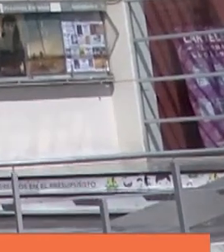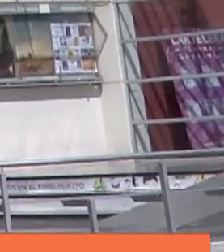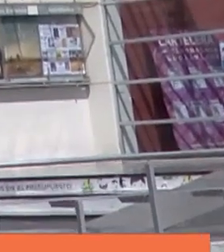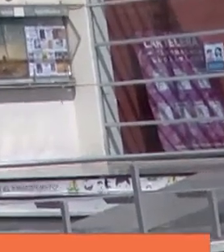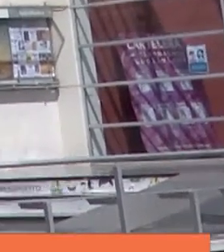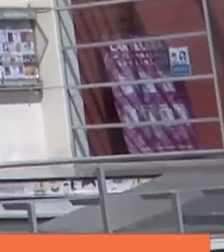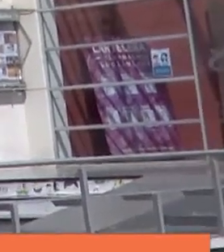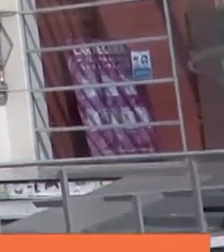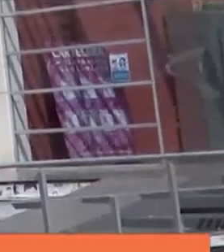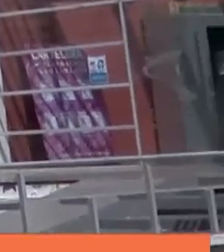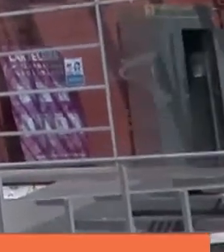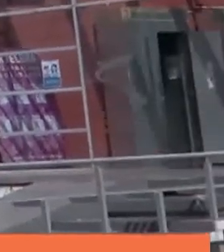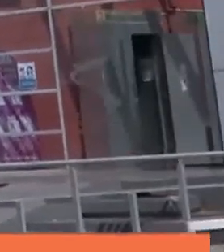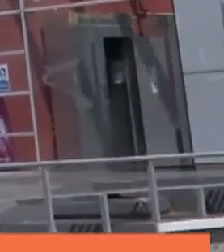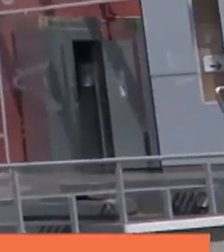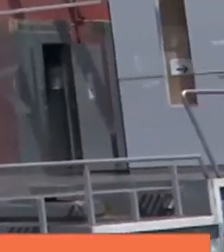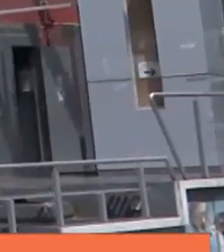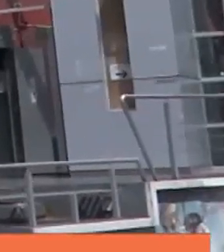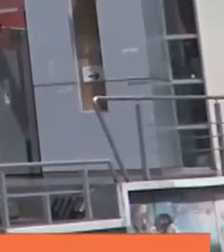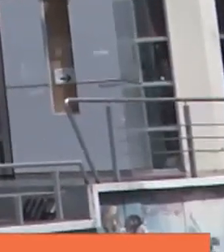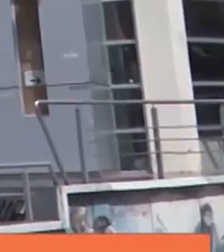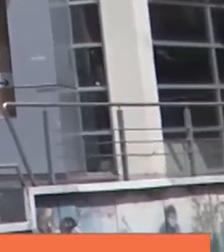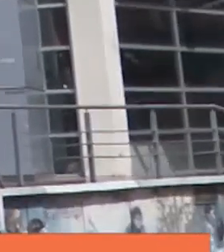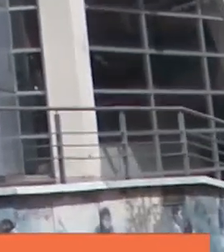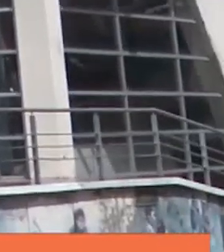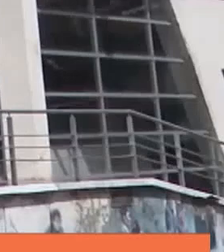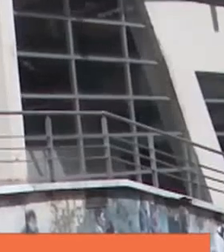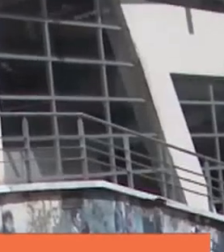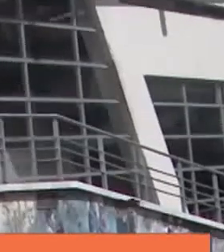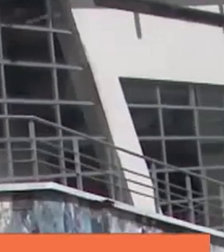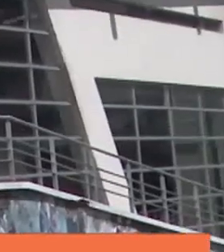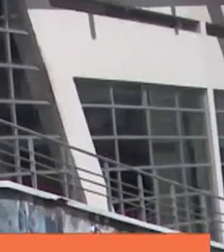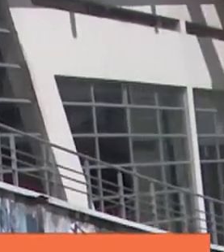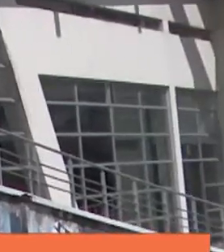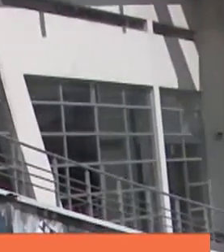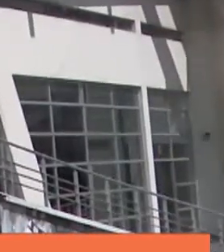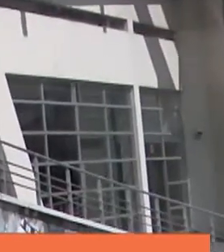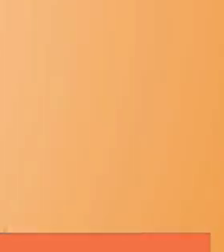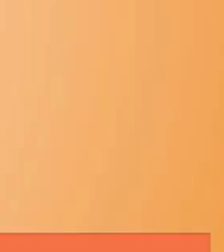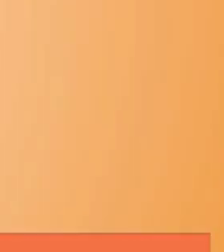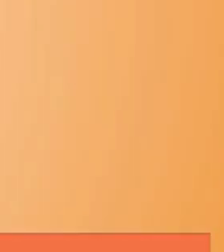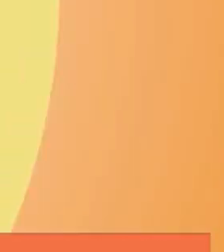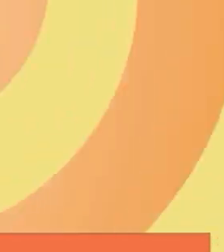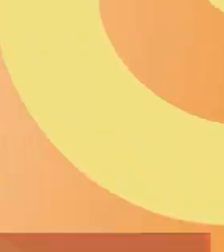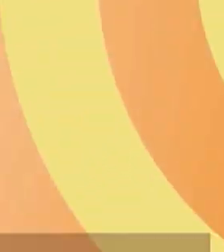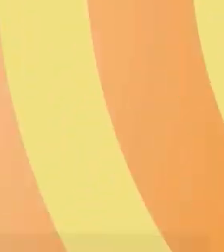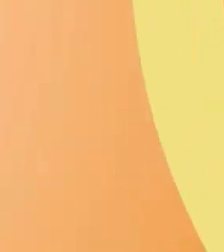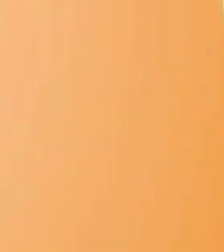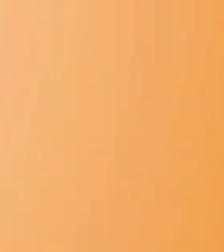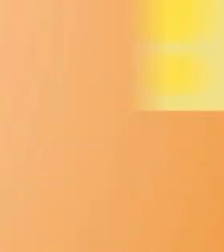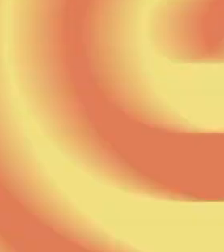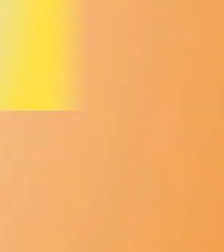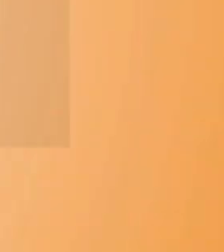abriles, quien volviera ahora a tener Miraflor.